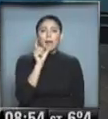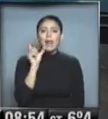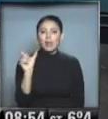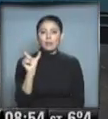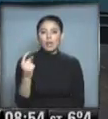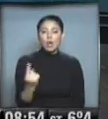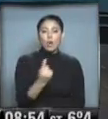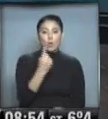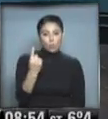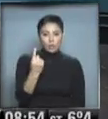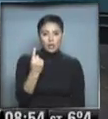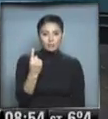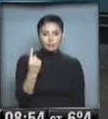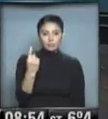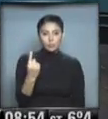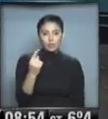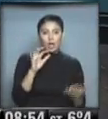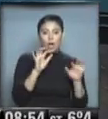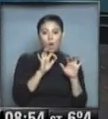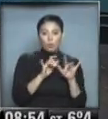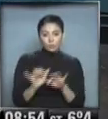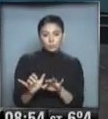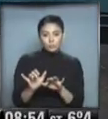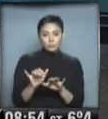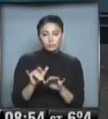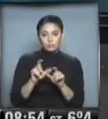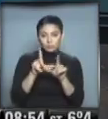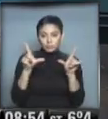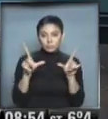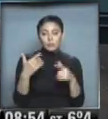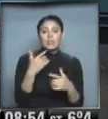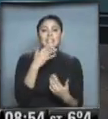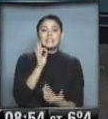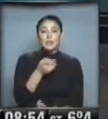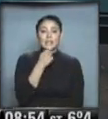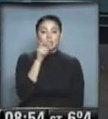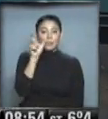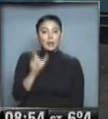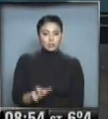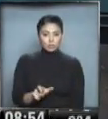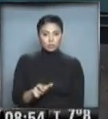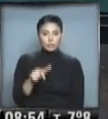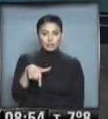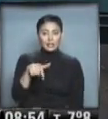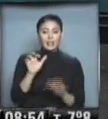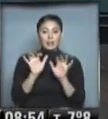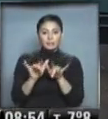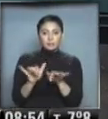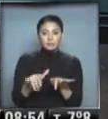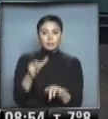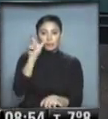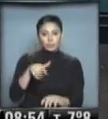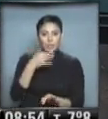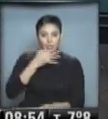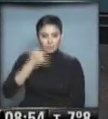una que hecha por la computadora y que permite saber que la persona que está haciendo el trabajo es un